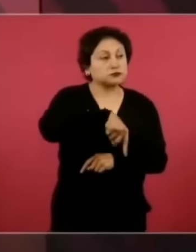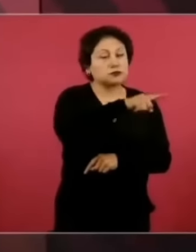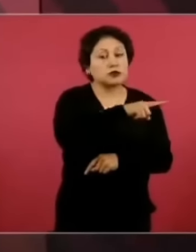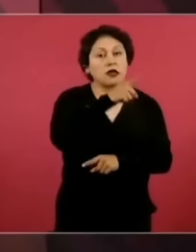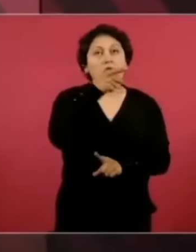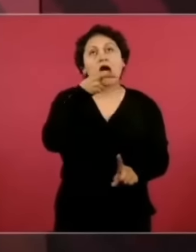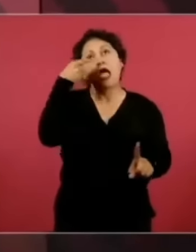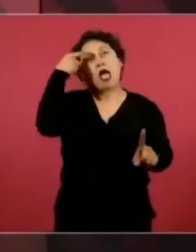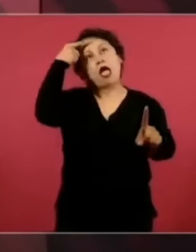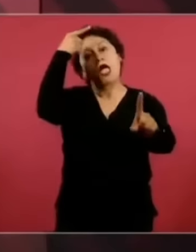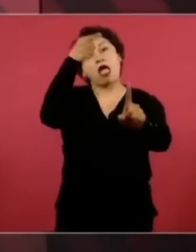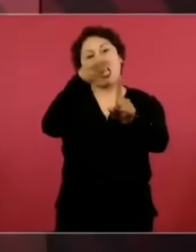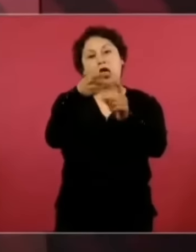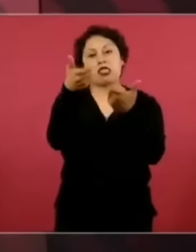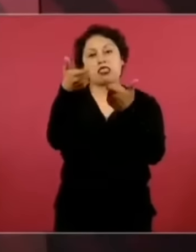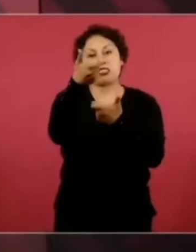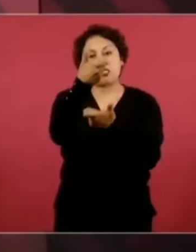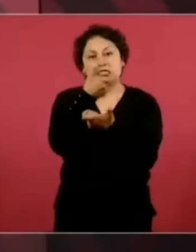apostar al dinero,